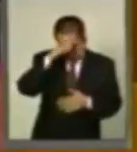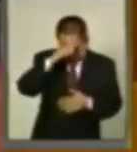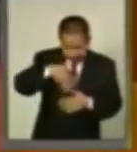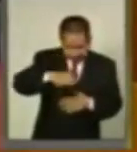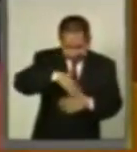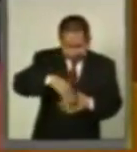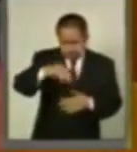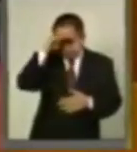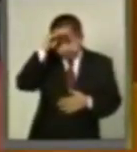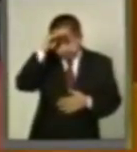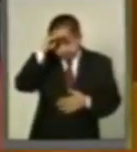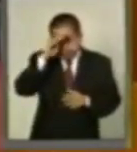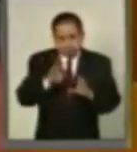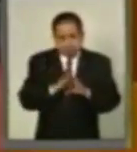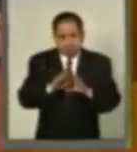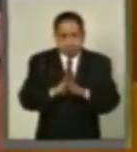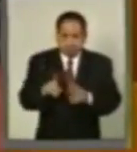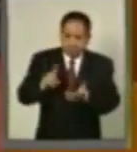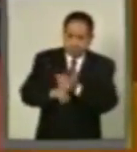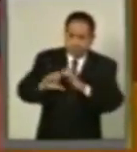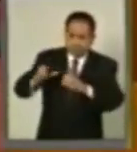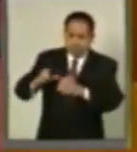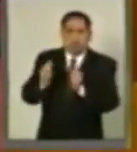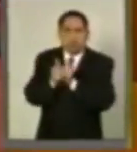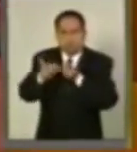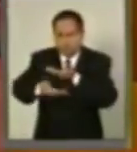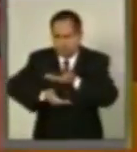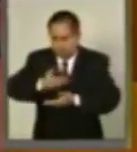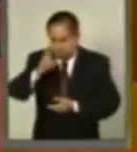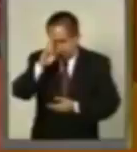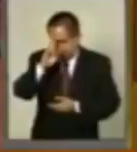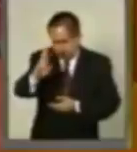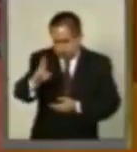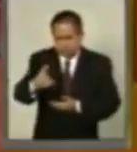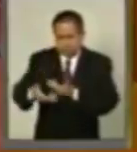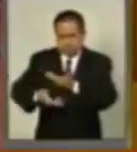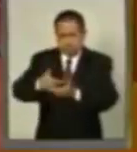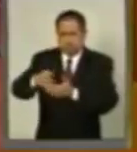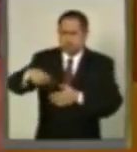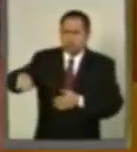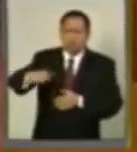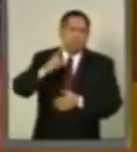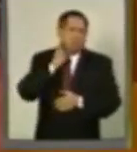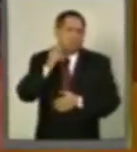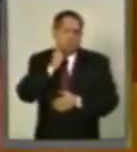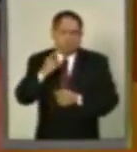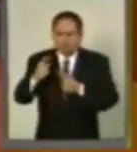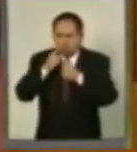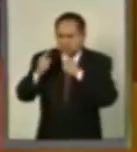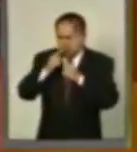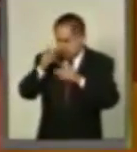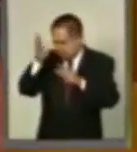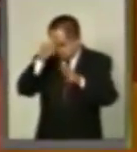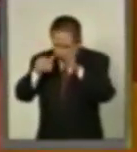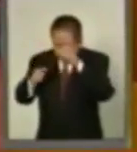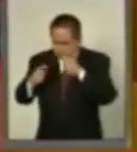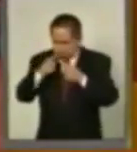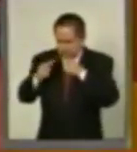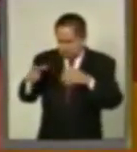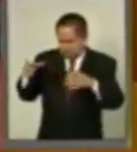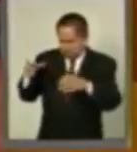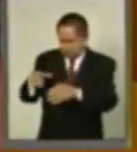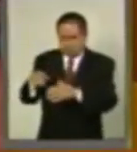es, desde el legislativo, y lo sugiero respetuosamente, tomar los acuerdos necesarios para